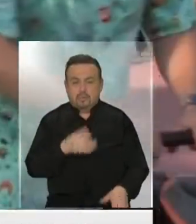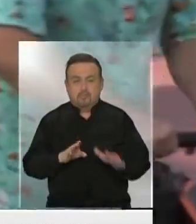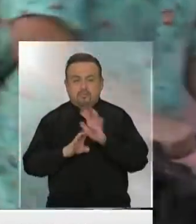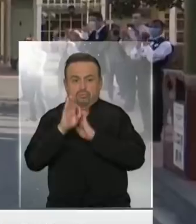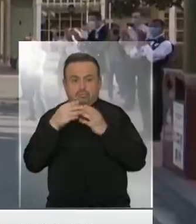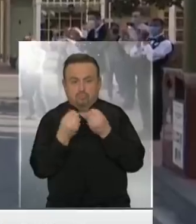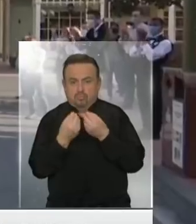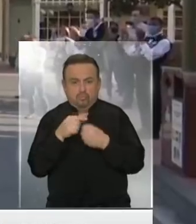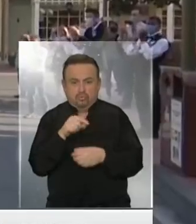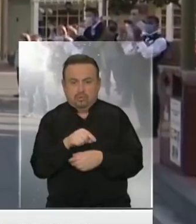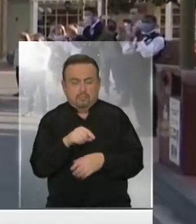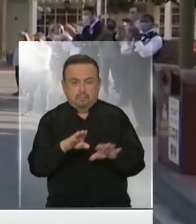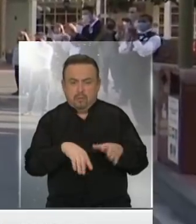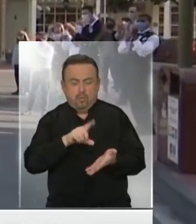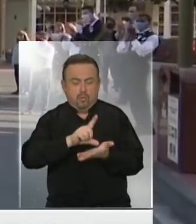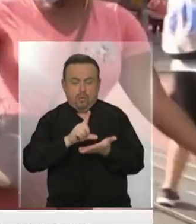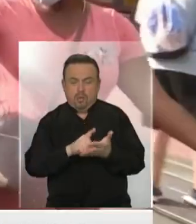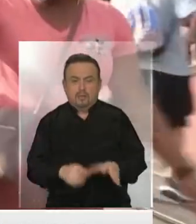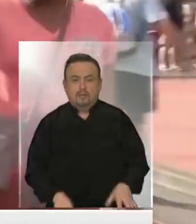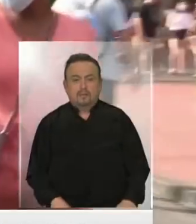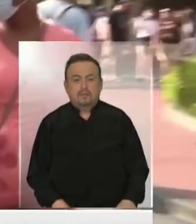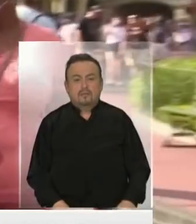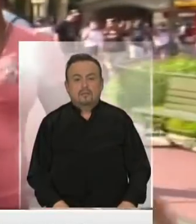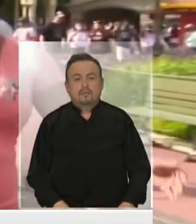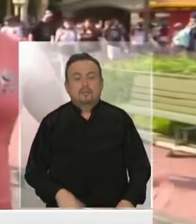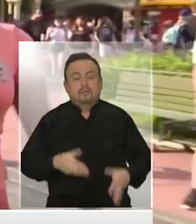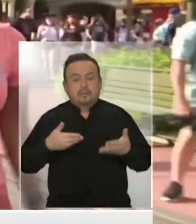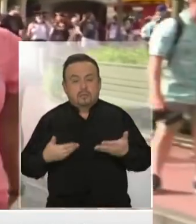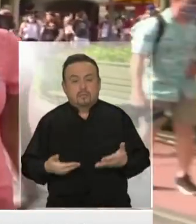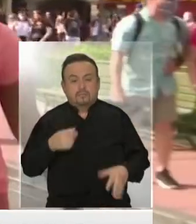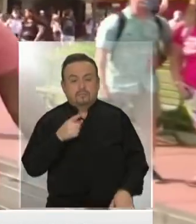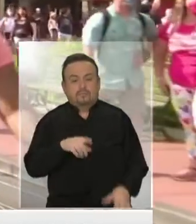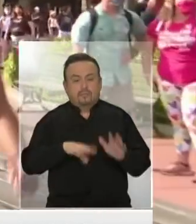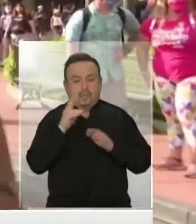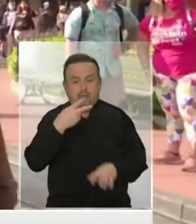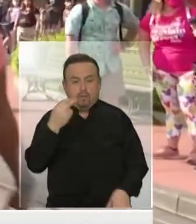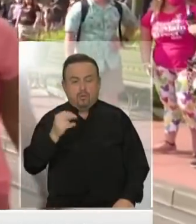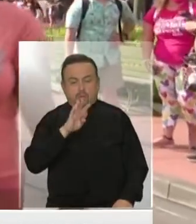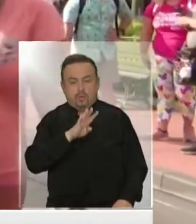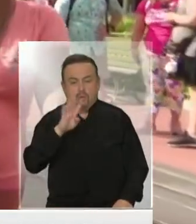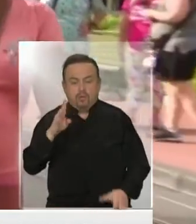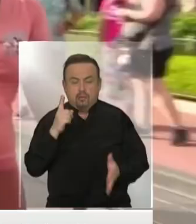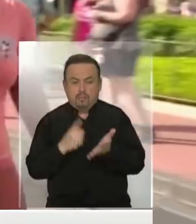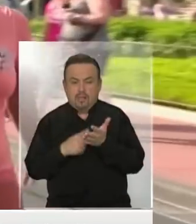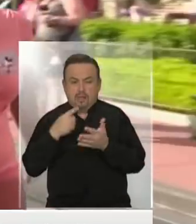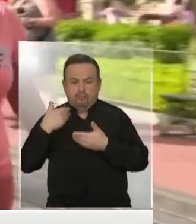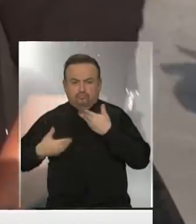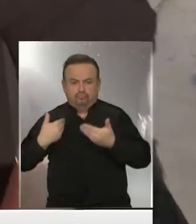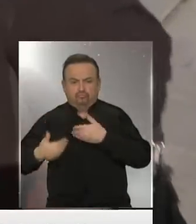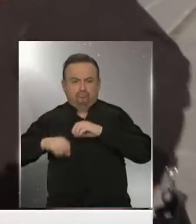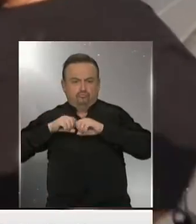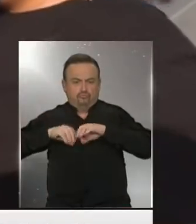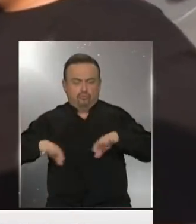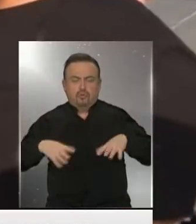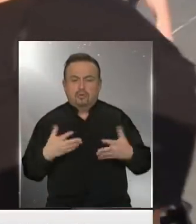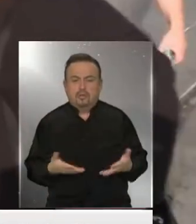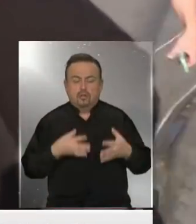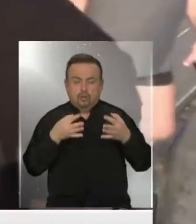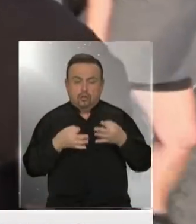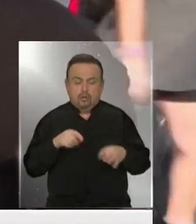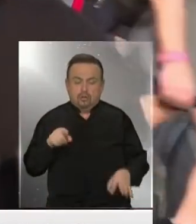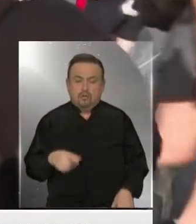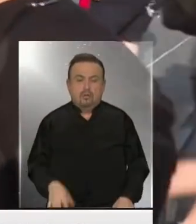también de casos ahí mismo. Claro, hay un rebrote. Actualmente hay más de 244 mil contagios en lo que lleva a la